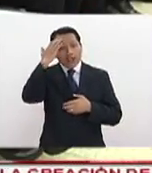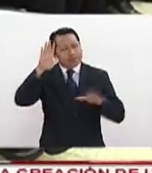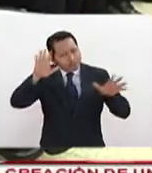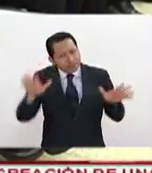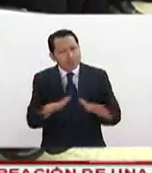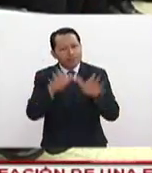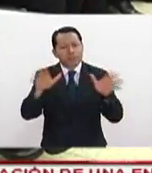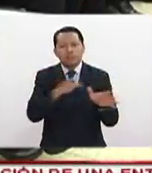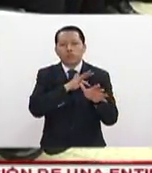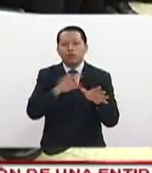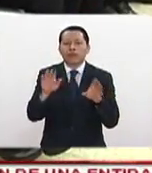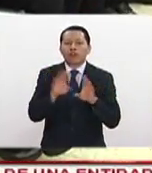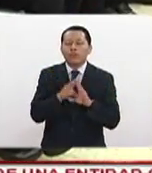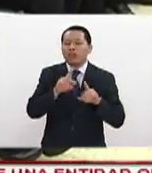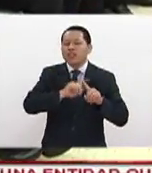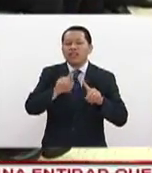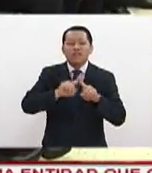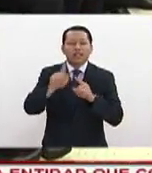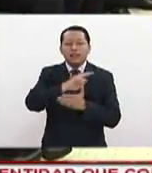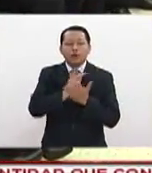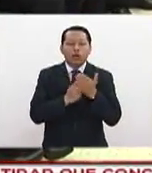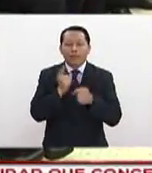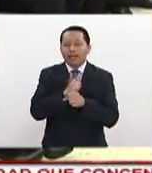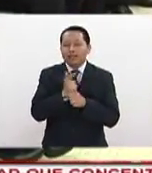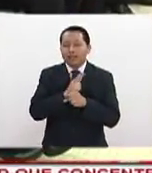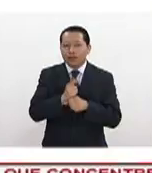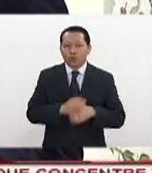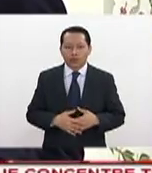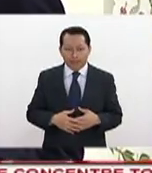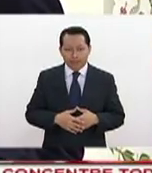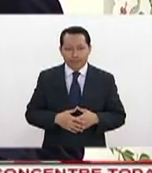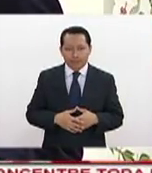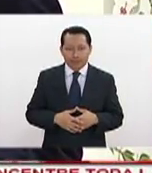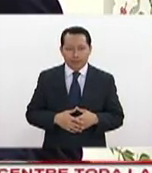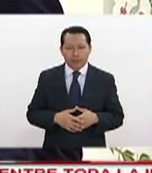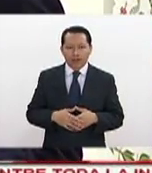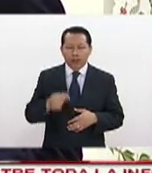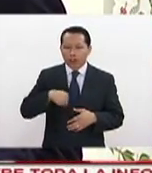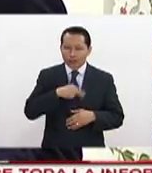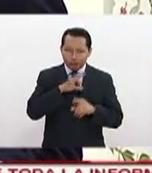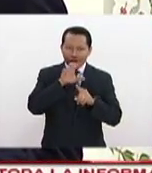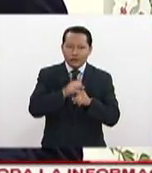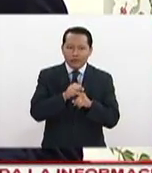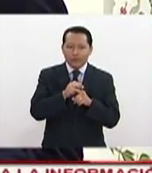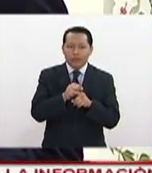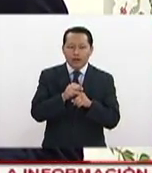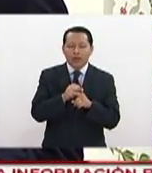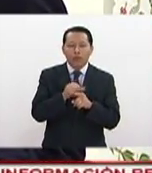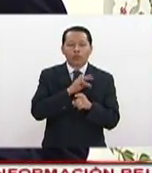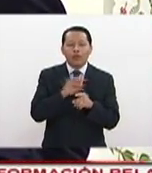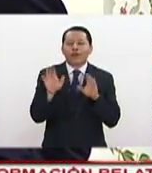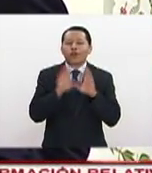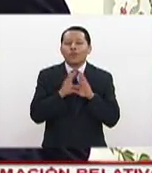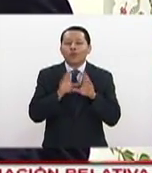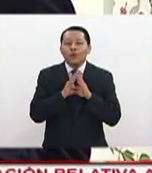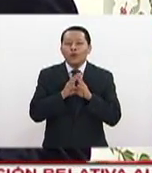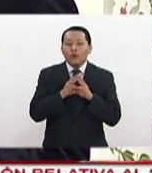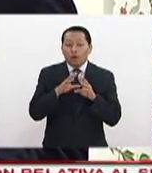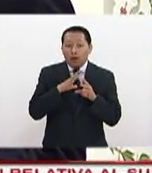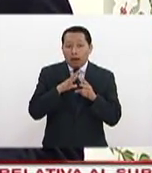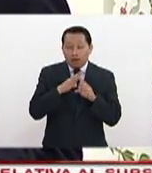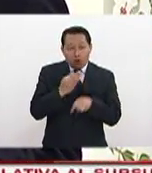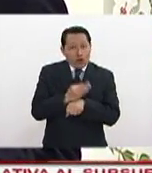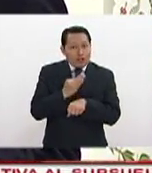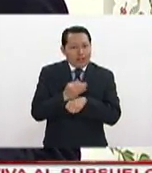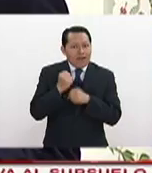los egresados de diversos programas de licenciatura. Lo que hemos logrado nos pone en una plataforma muy